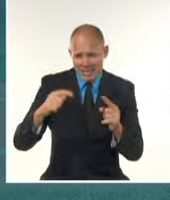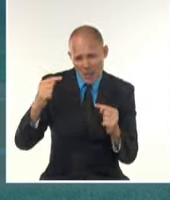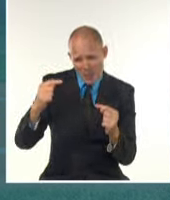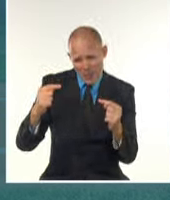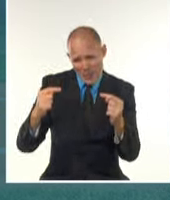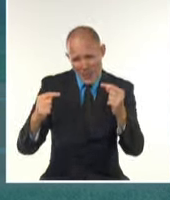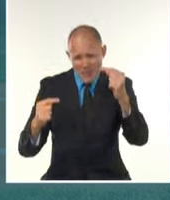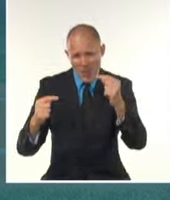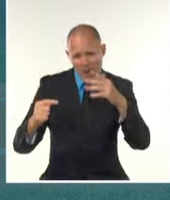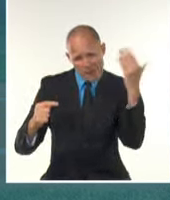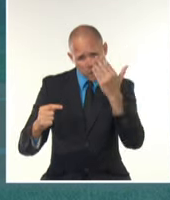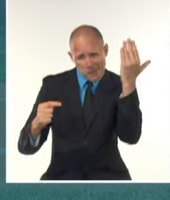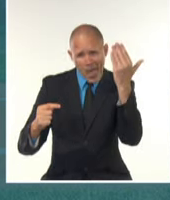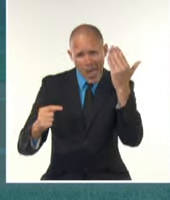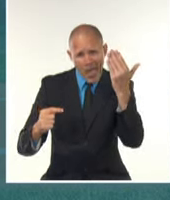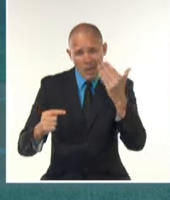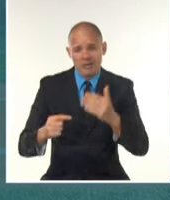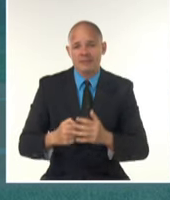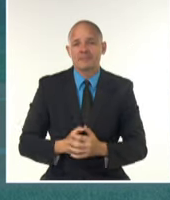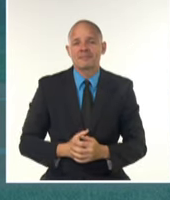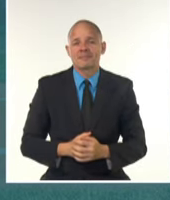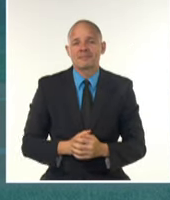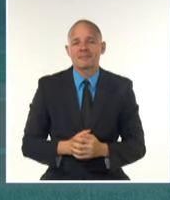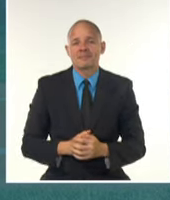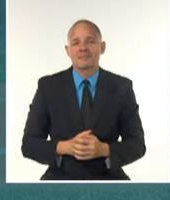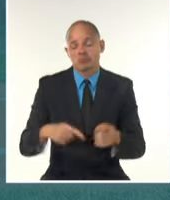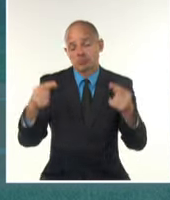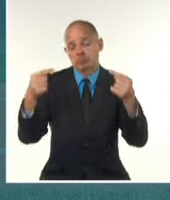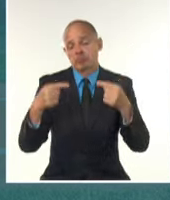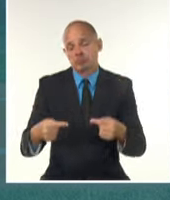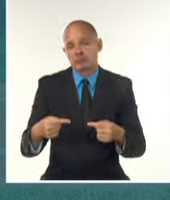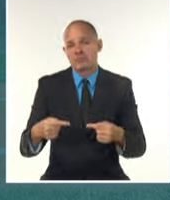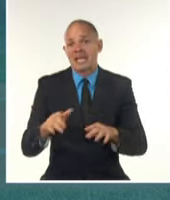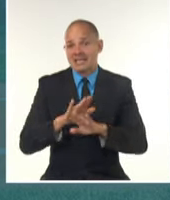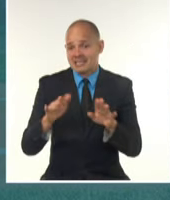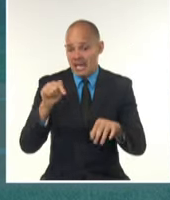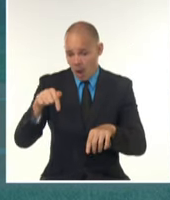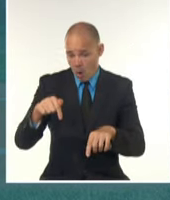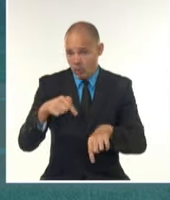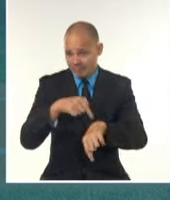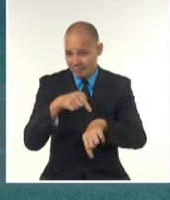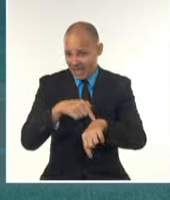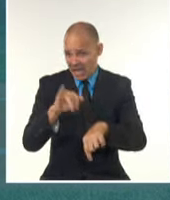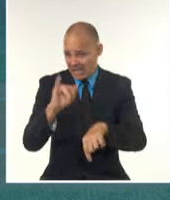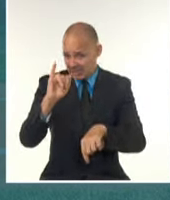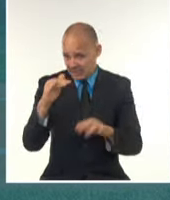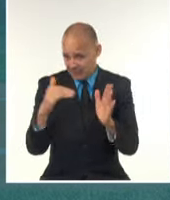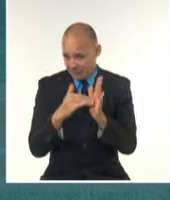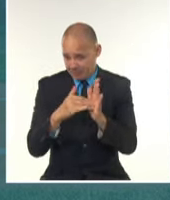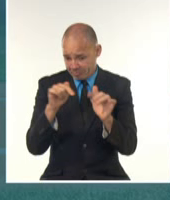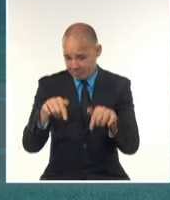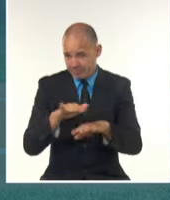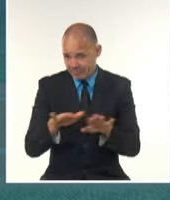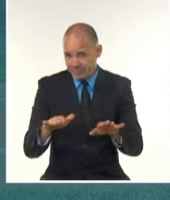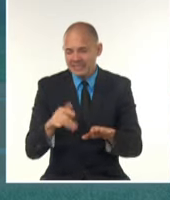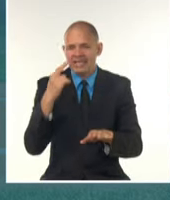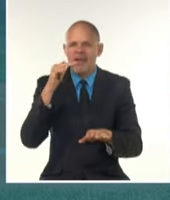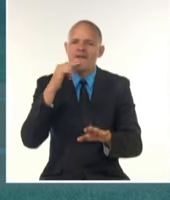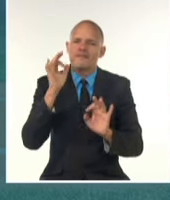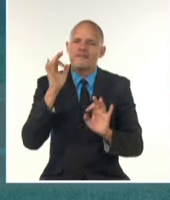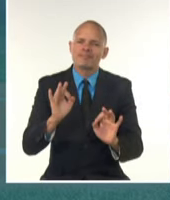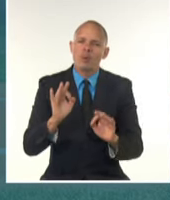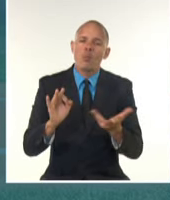6 para dejarlos tendidos en el terreno. Desde las 6:30 de la tarde se miden el líder Ciego de Ávila e Industriales en el